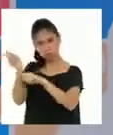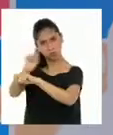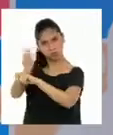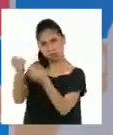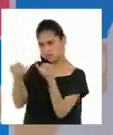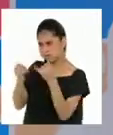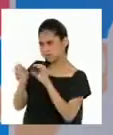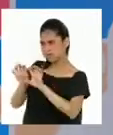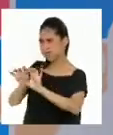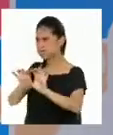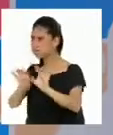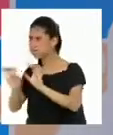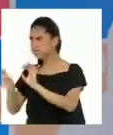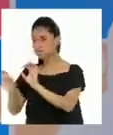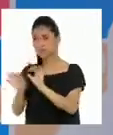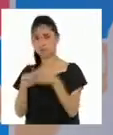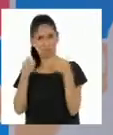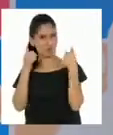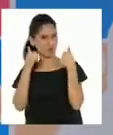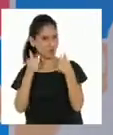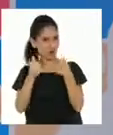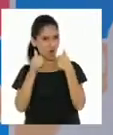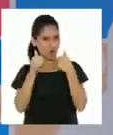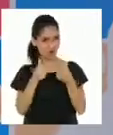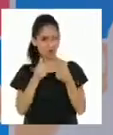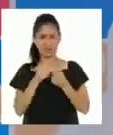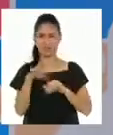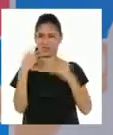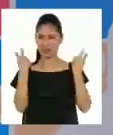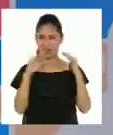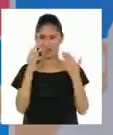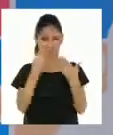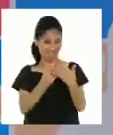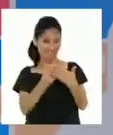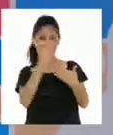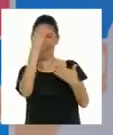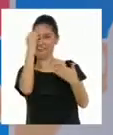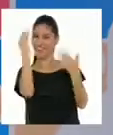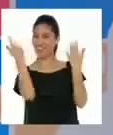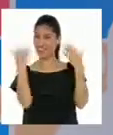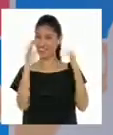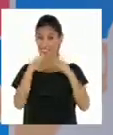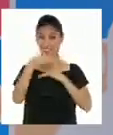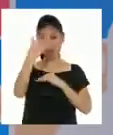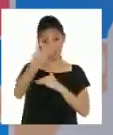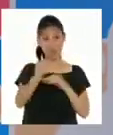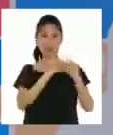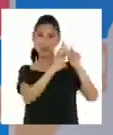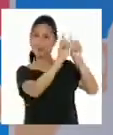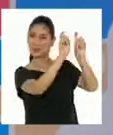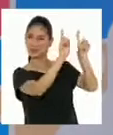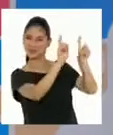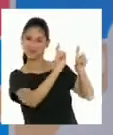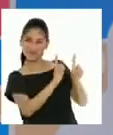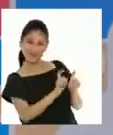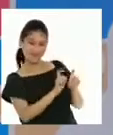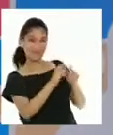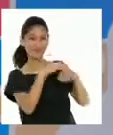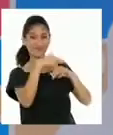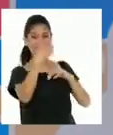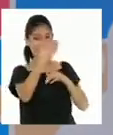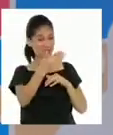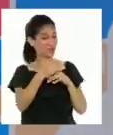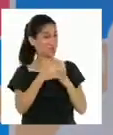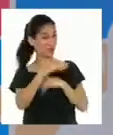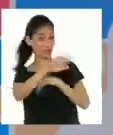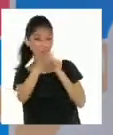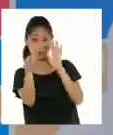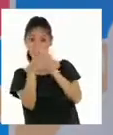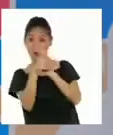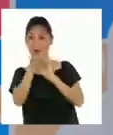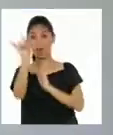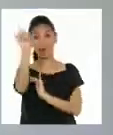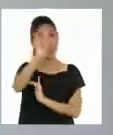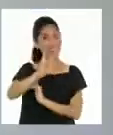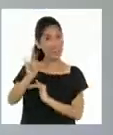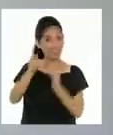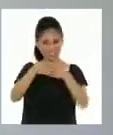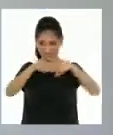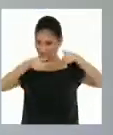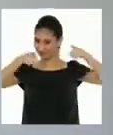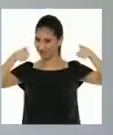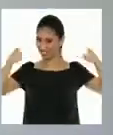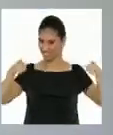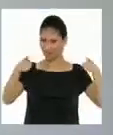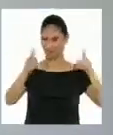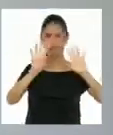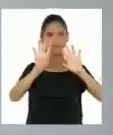¡Excelente! Creo que ya estamos listos para aplicar nuestras encuestas y determinar las reglas del uso del espacio.